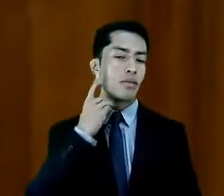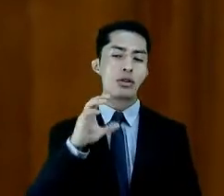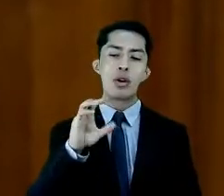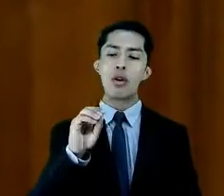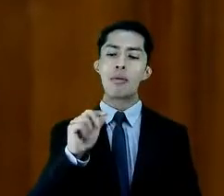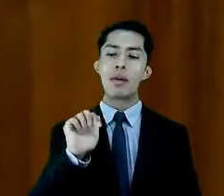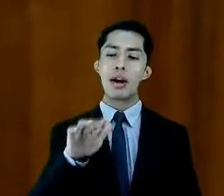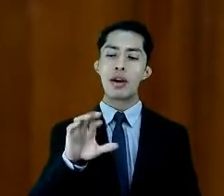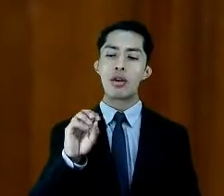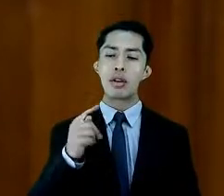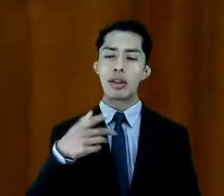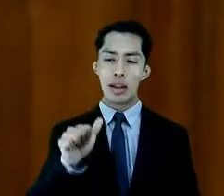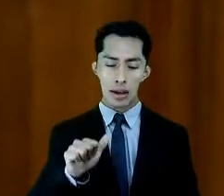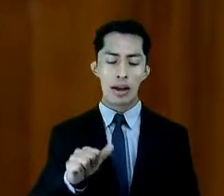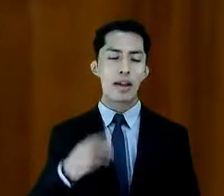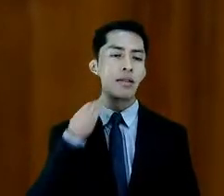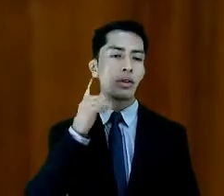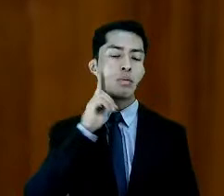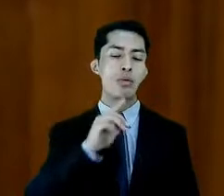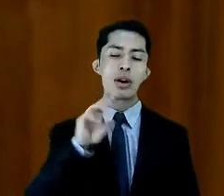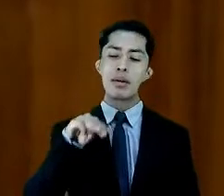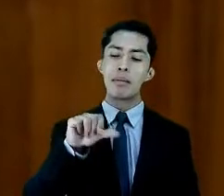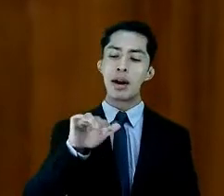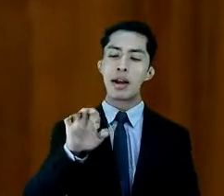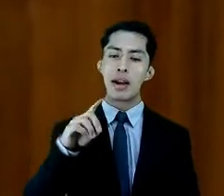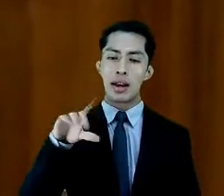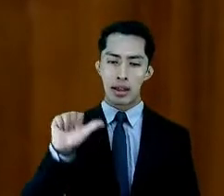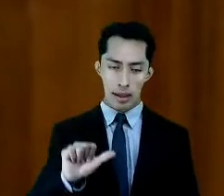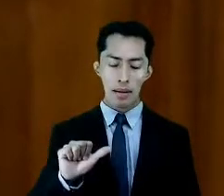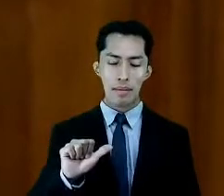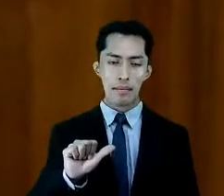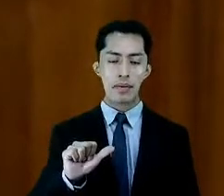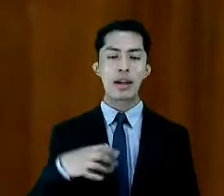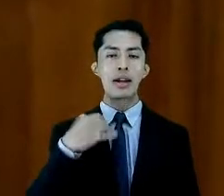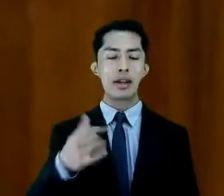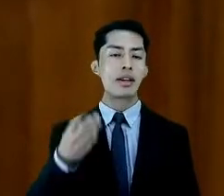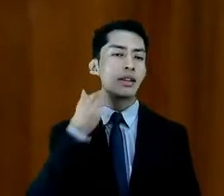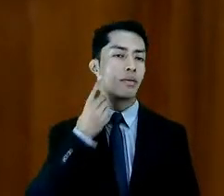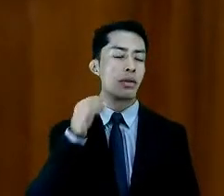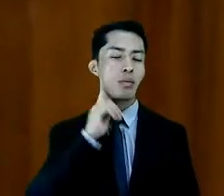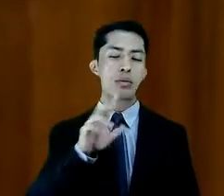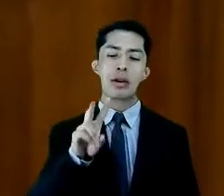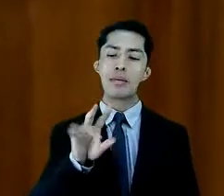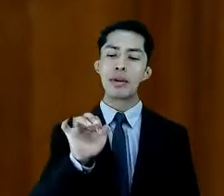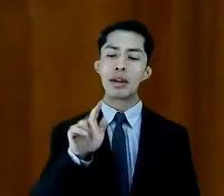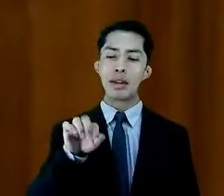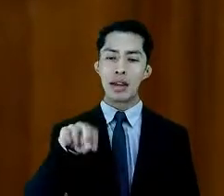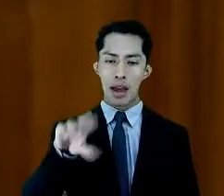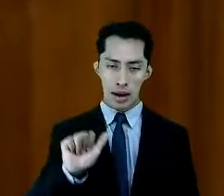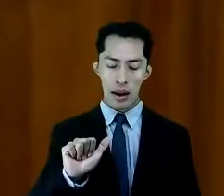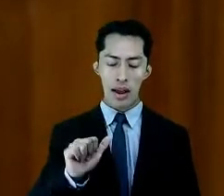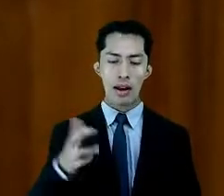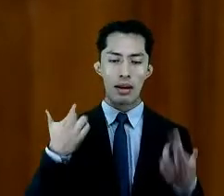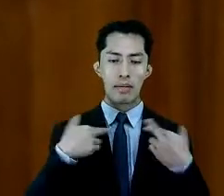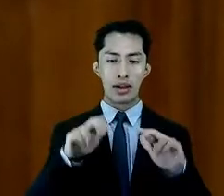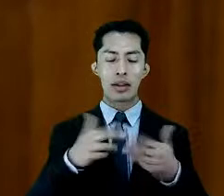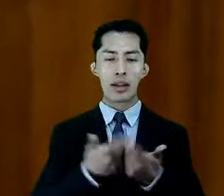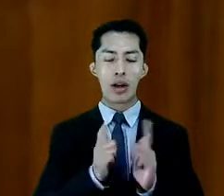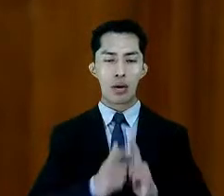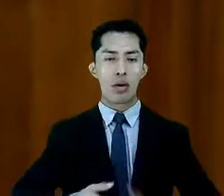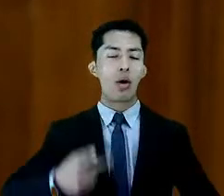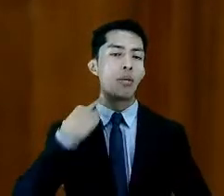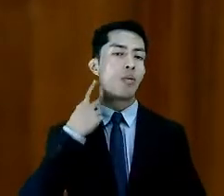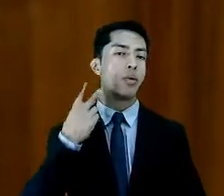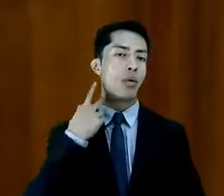Ortega Álvarez, la diputada María Elida Castelán Mondragón y la diputada Viridiana Fuentes Cruz, en nombre del Grupo Parlamentario